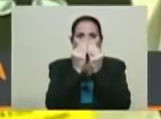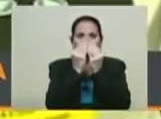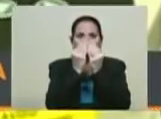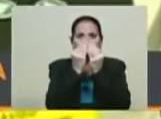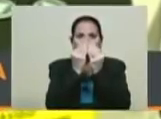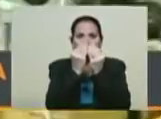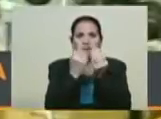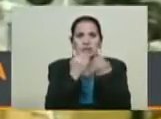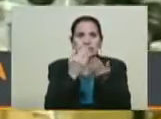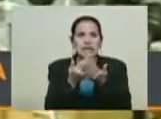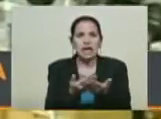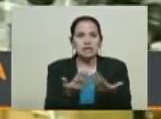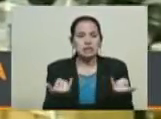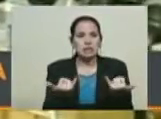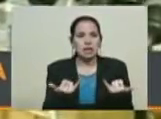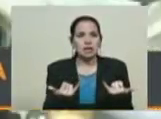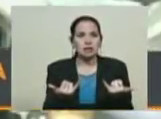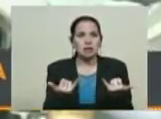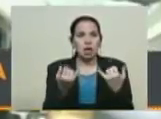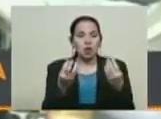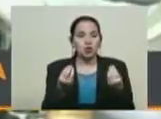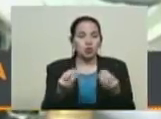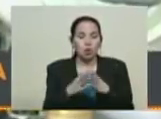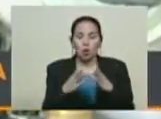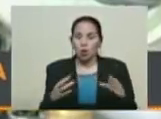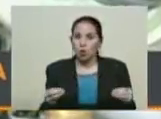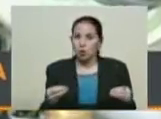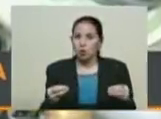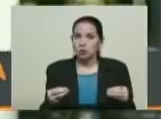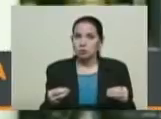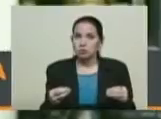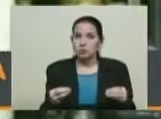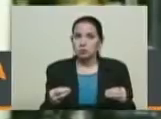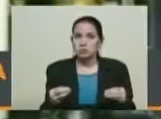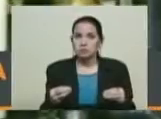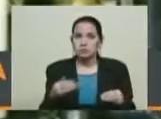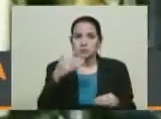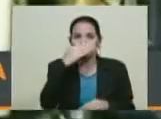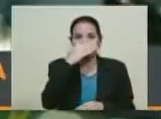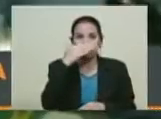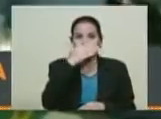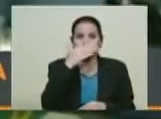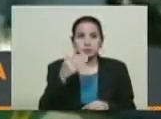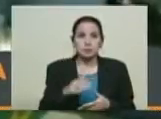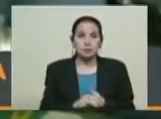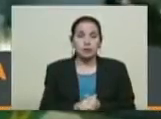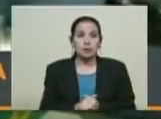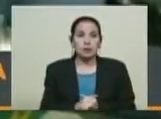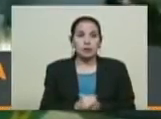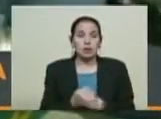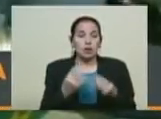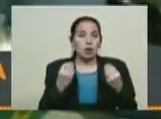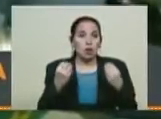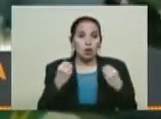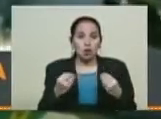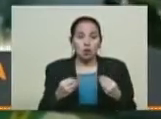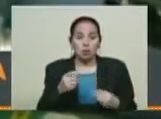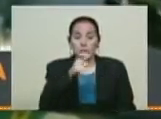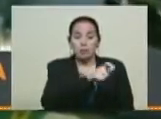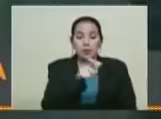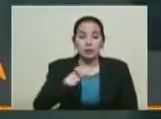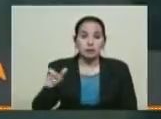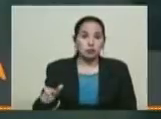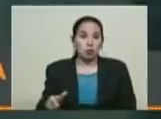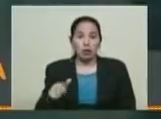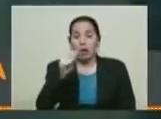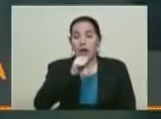las gracias porque este es un beneficio para todo y es una necesidad de todo como ser humano.